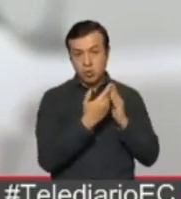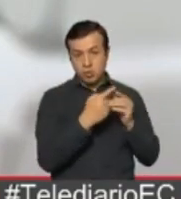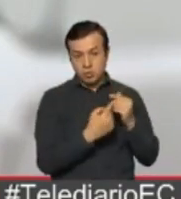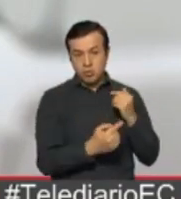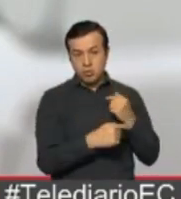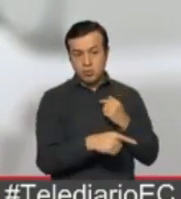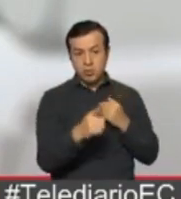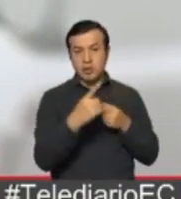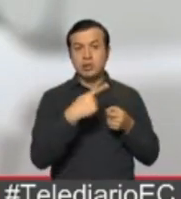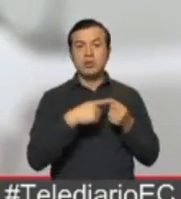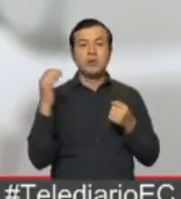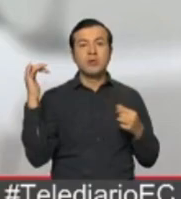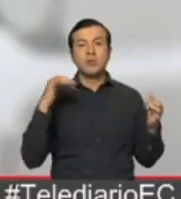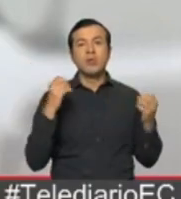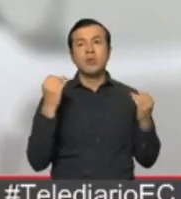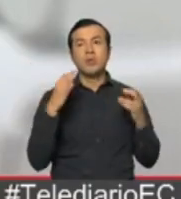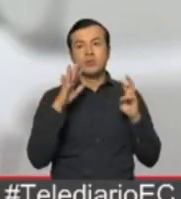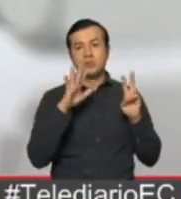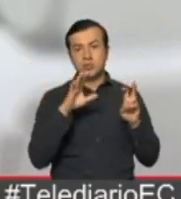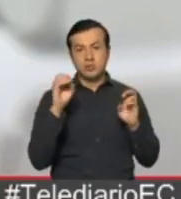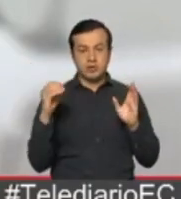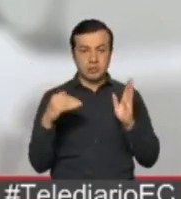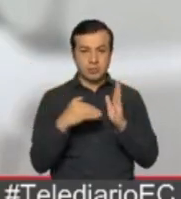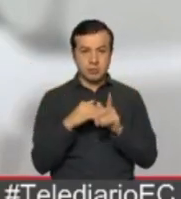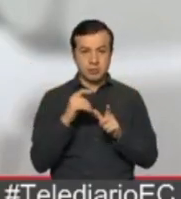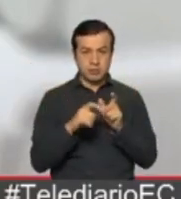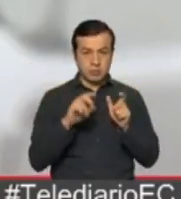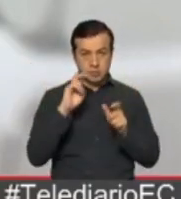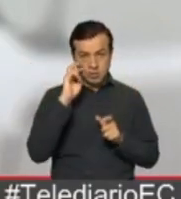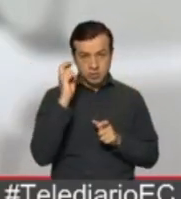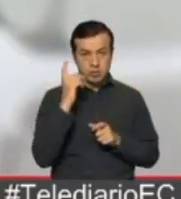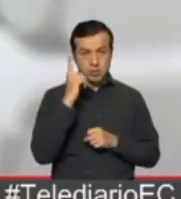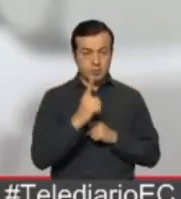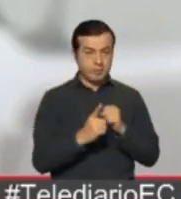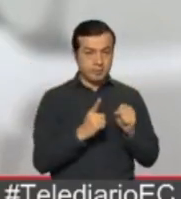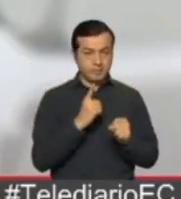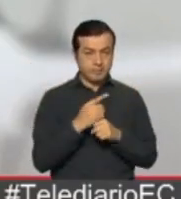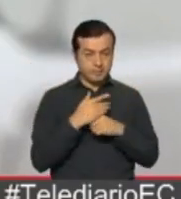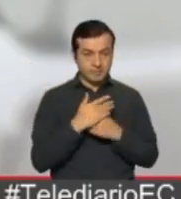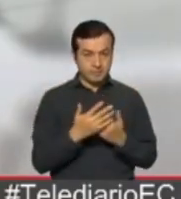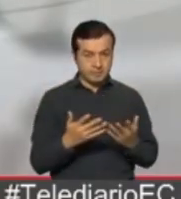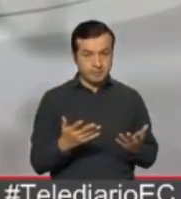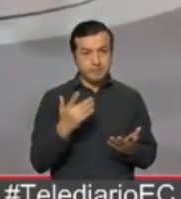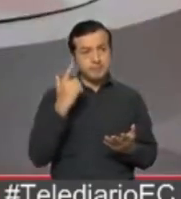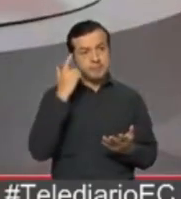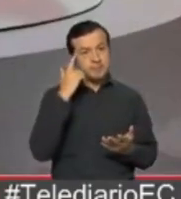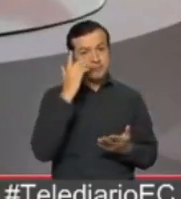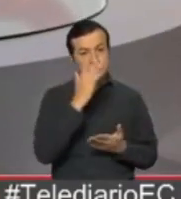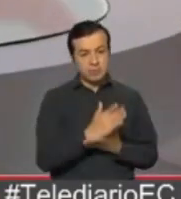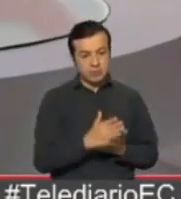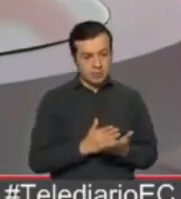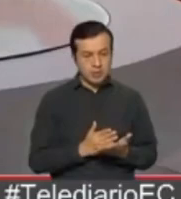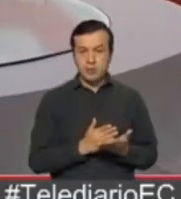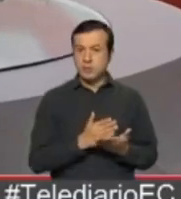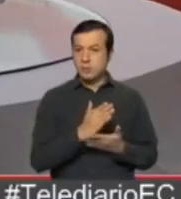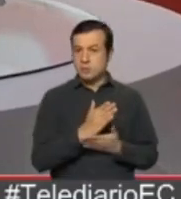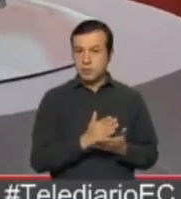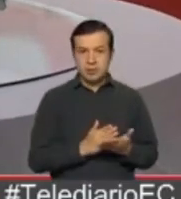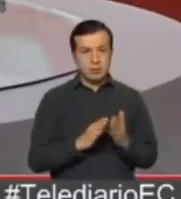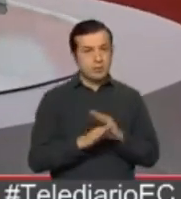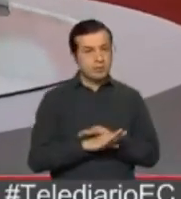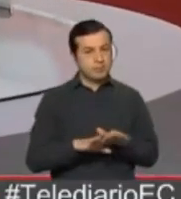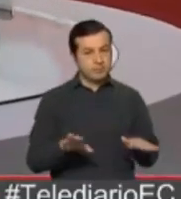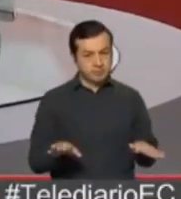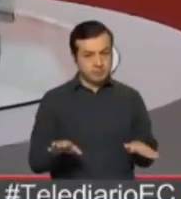quitó recibe aproximadamente 700 mil turistas al año si consideramos que sólo la mitad solamente la